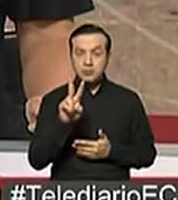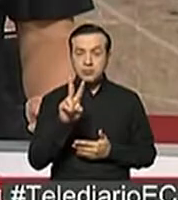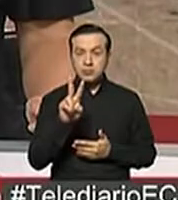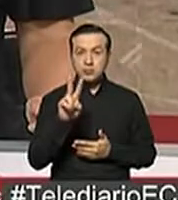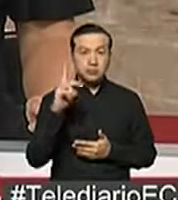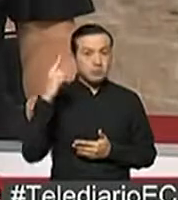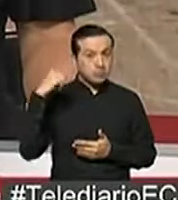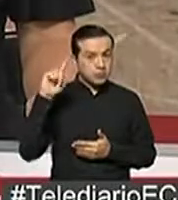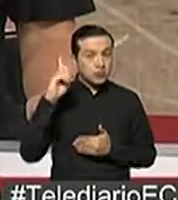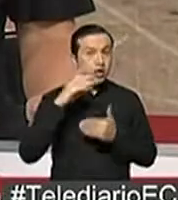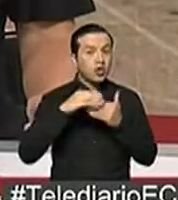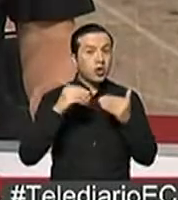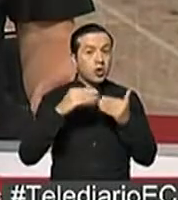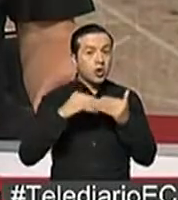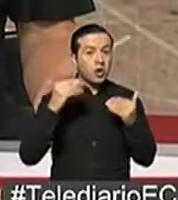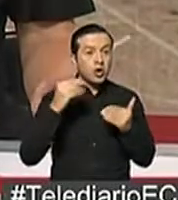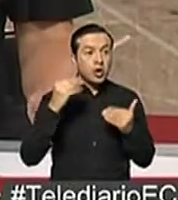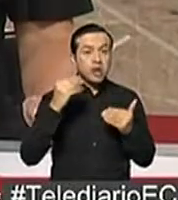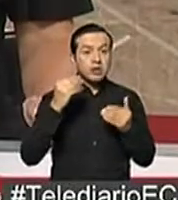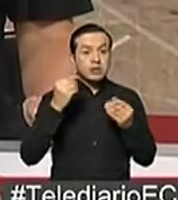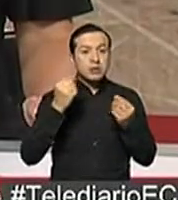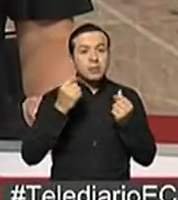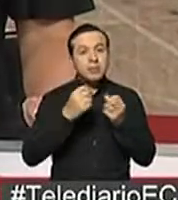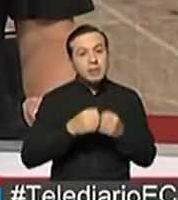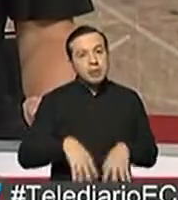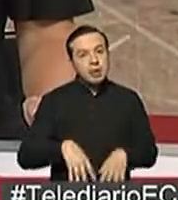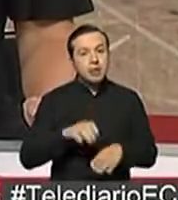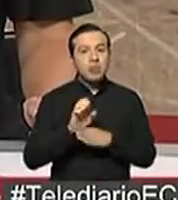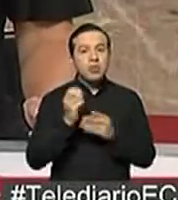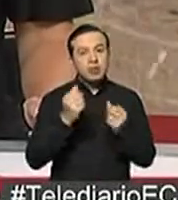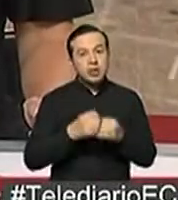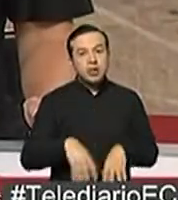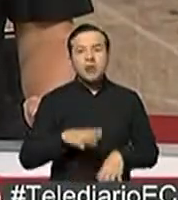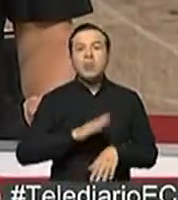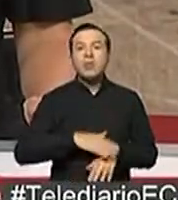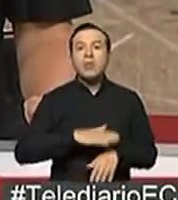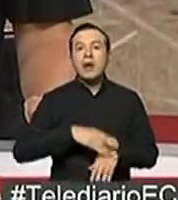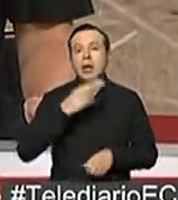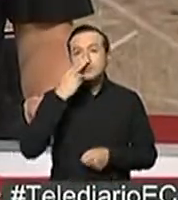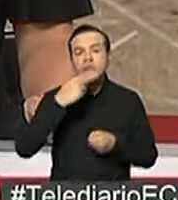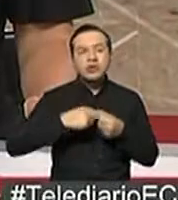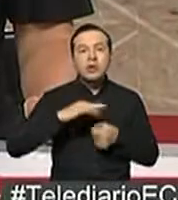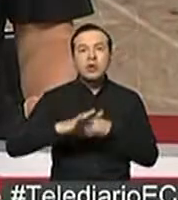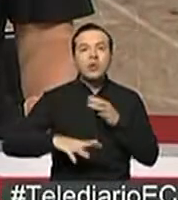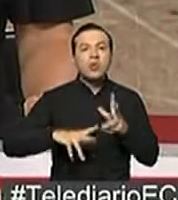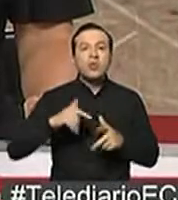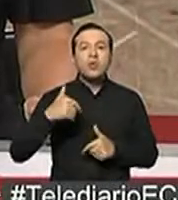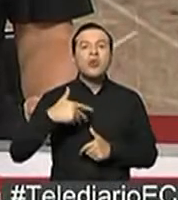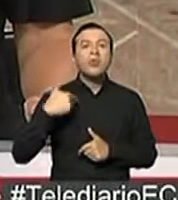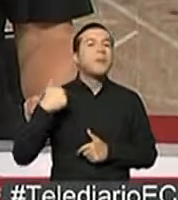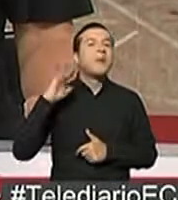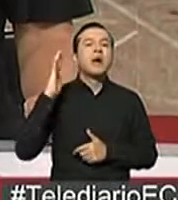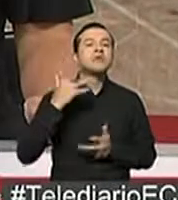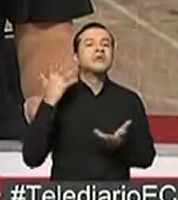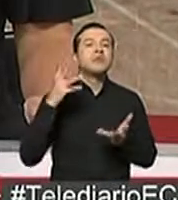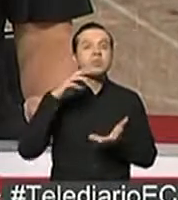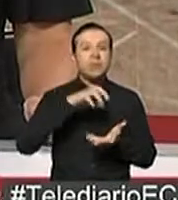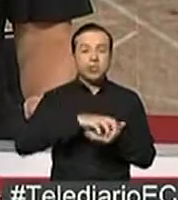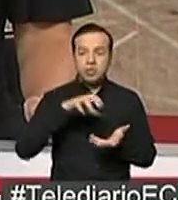pierde anualmente Ecuador por contrabando de combustible. Este delito se presenta principalmente en las provincias fronterizas del